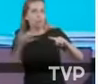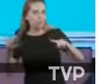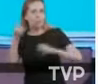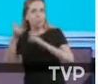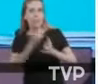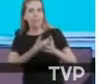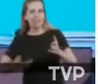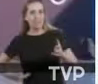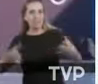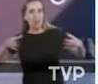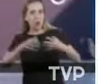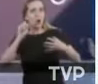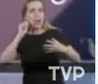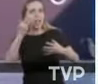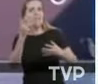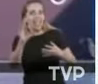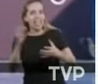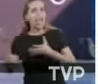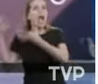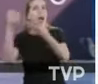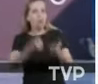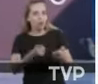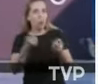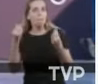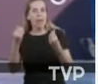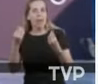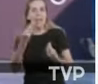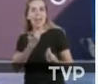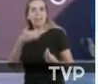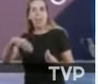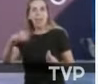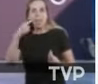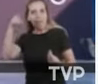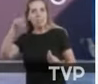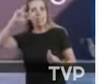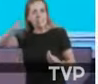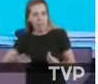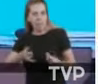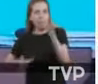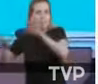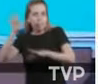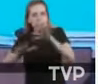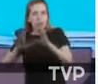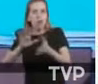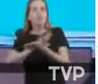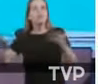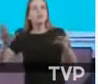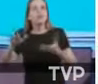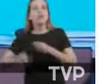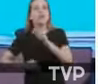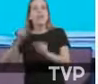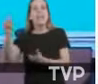sí que ha dado el apoyo para que el Fondo Monetario Internacional construya una nueva línea de crédito, que se le ha llamado Fondo